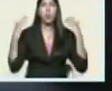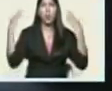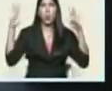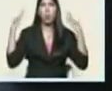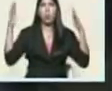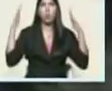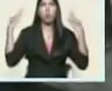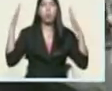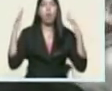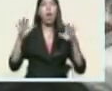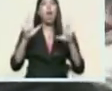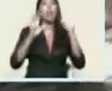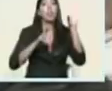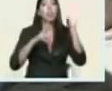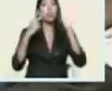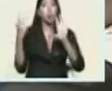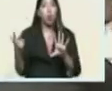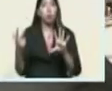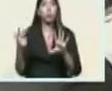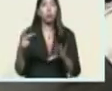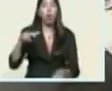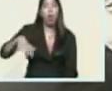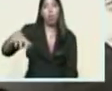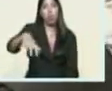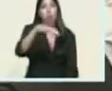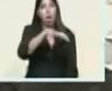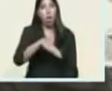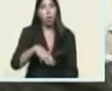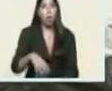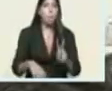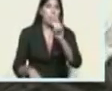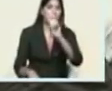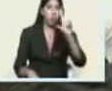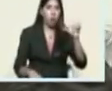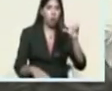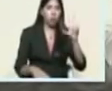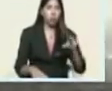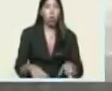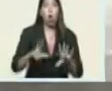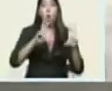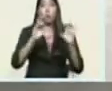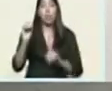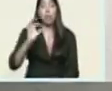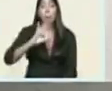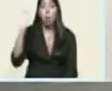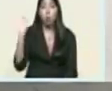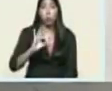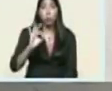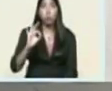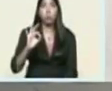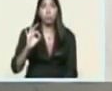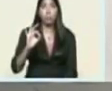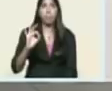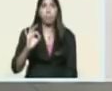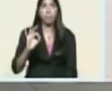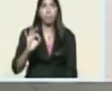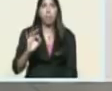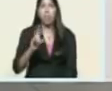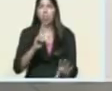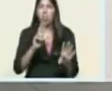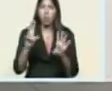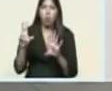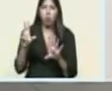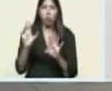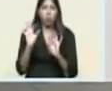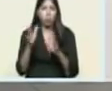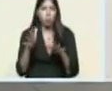En 18 estados de los 23, el 80% de las gobernaciones,